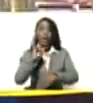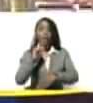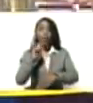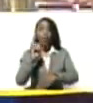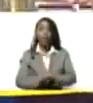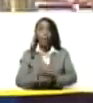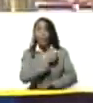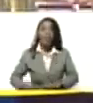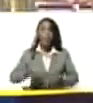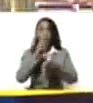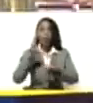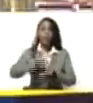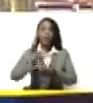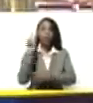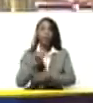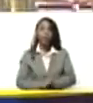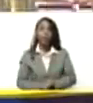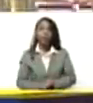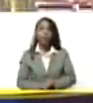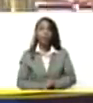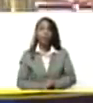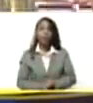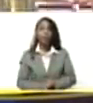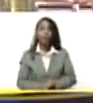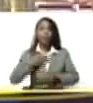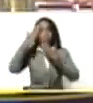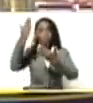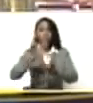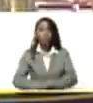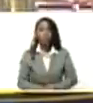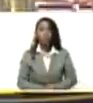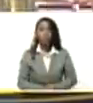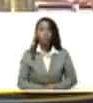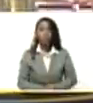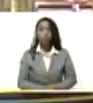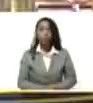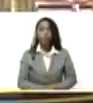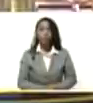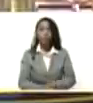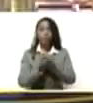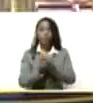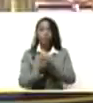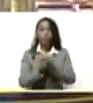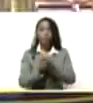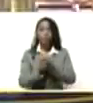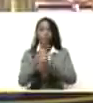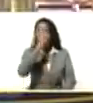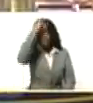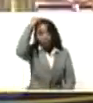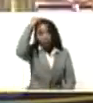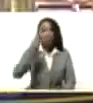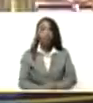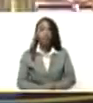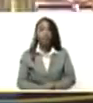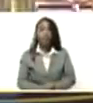ser que su espíritu está aquí presente nuestro gran aristóbulo iztúris nuestro maestro querido nuestro hermano mayor